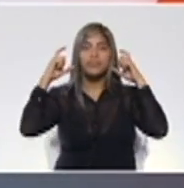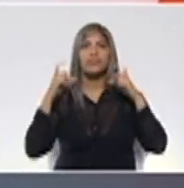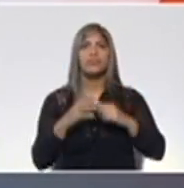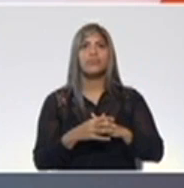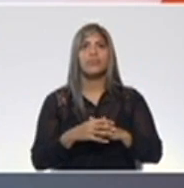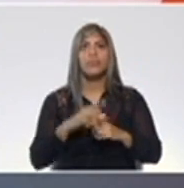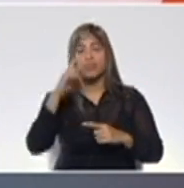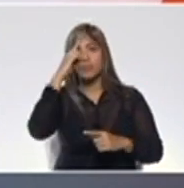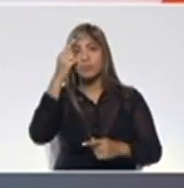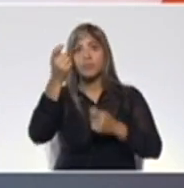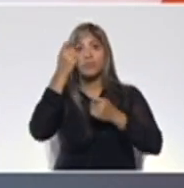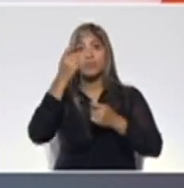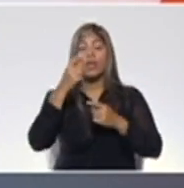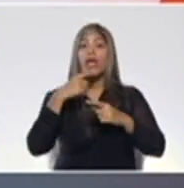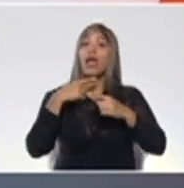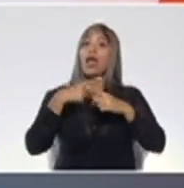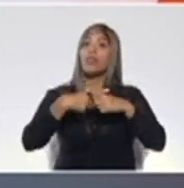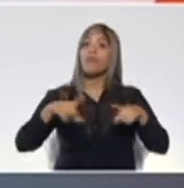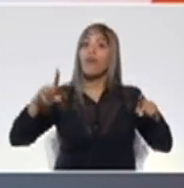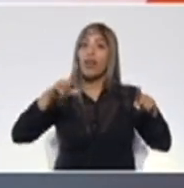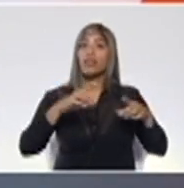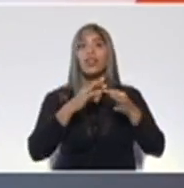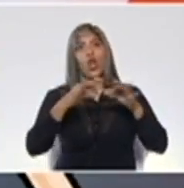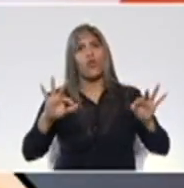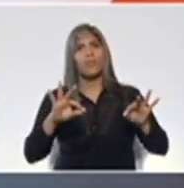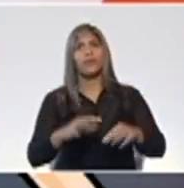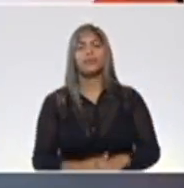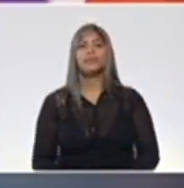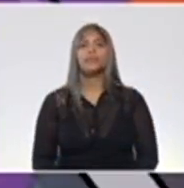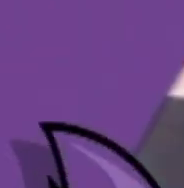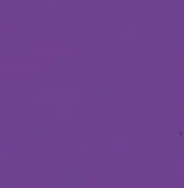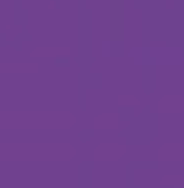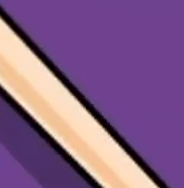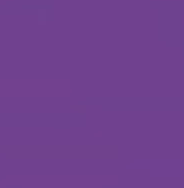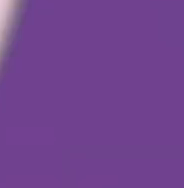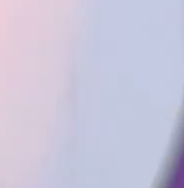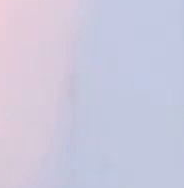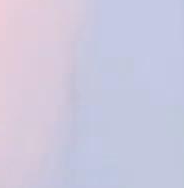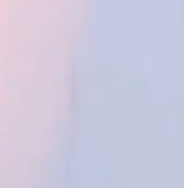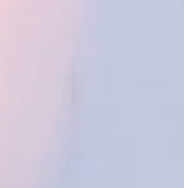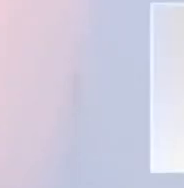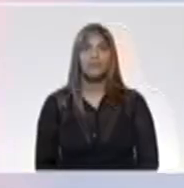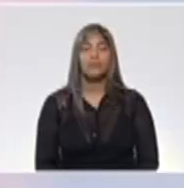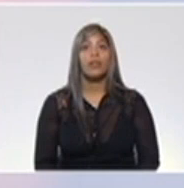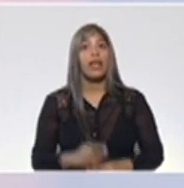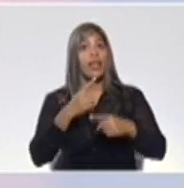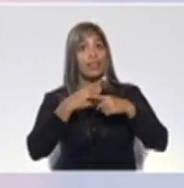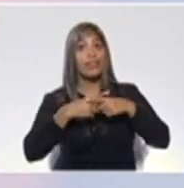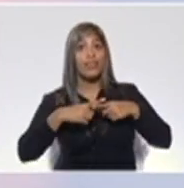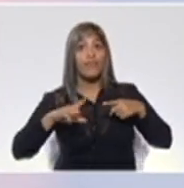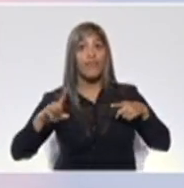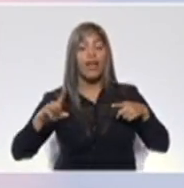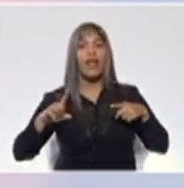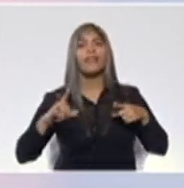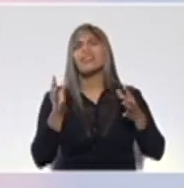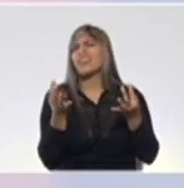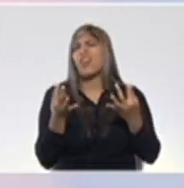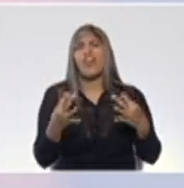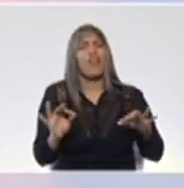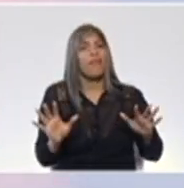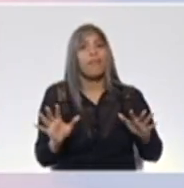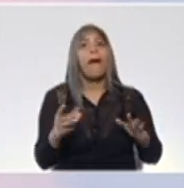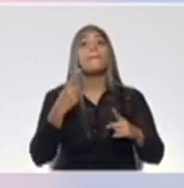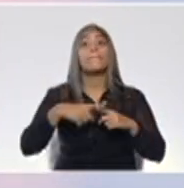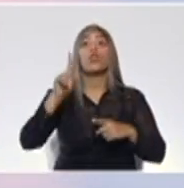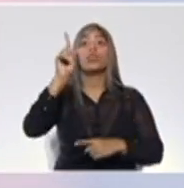tapaboca. Y recordando que ser diferente es algo común. Ser diferente es algo común,